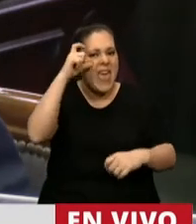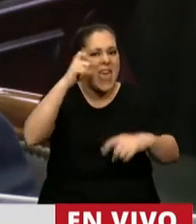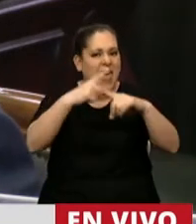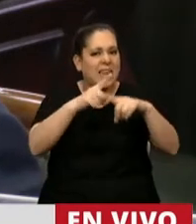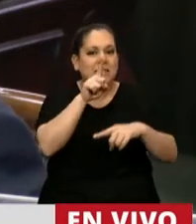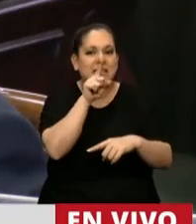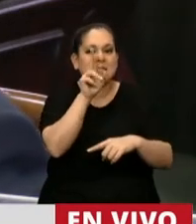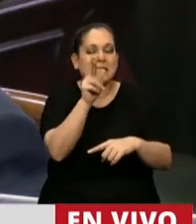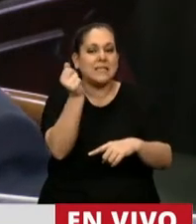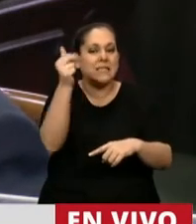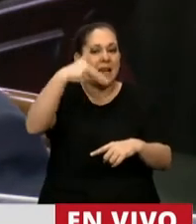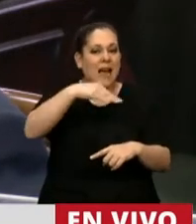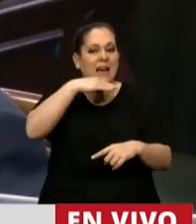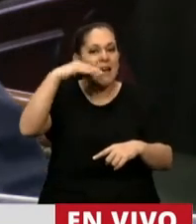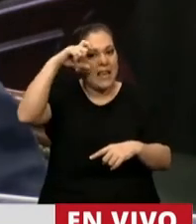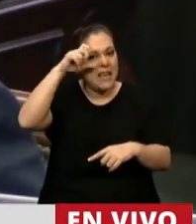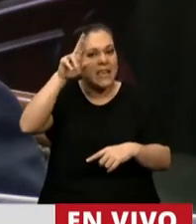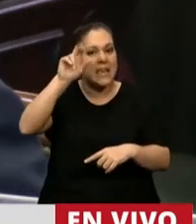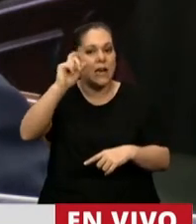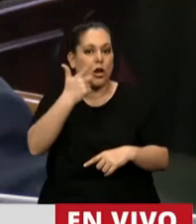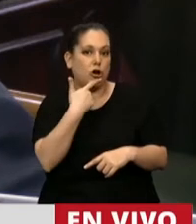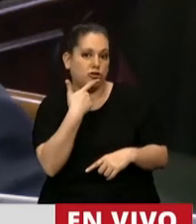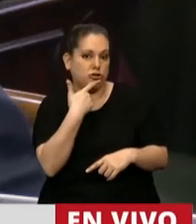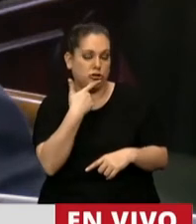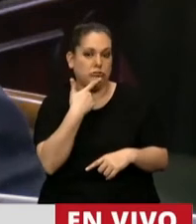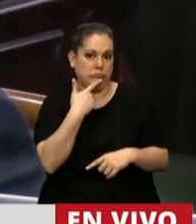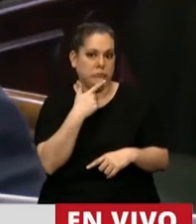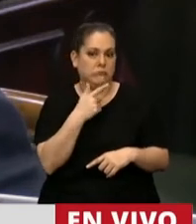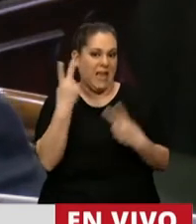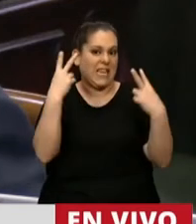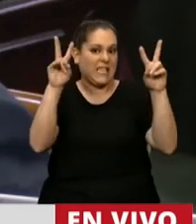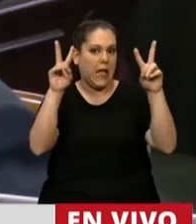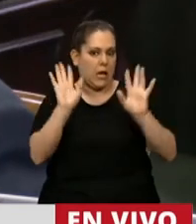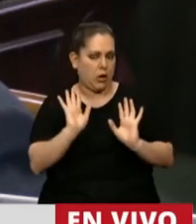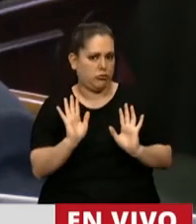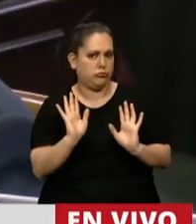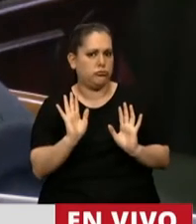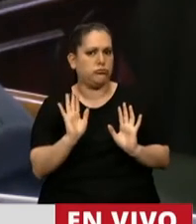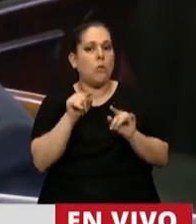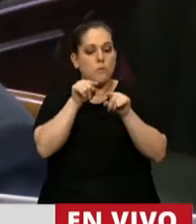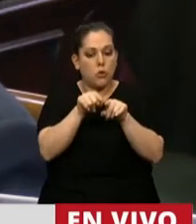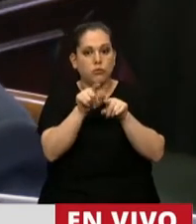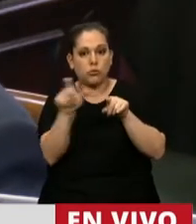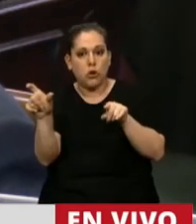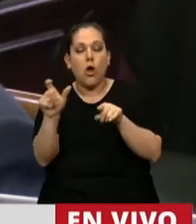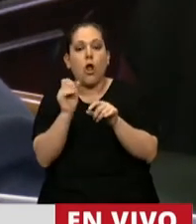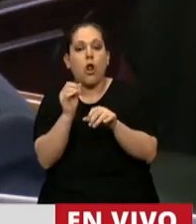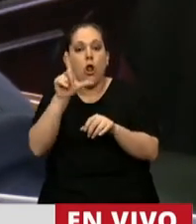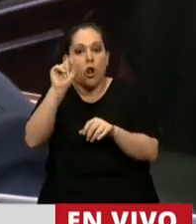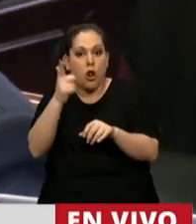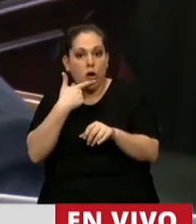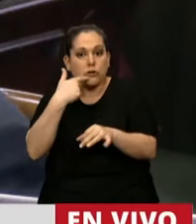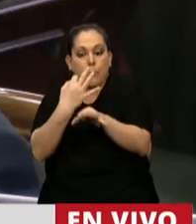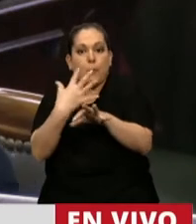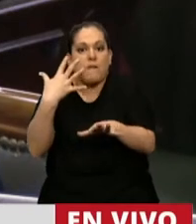extranjeros. Nosotros, y dice así el artículo 4, extranjeros, punto, los profesionales extranjeros con